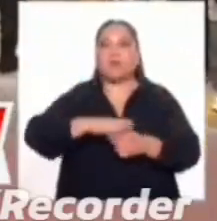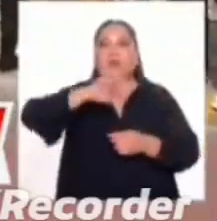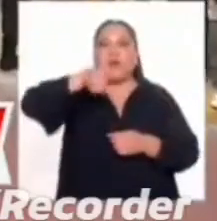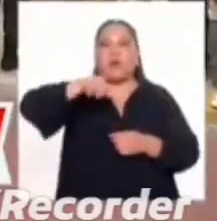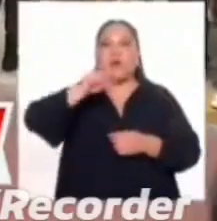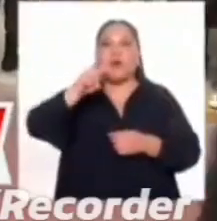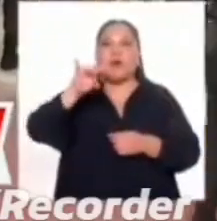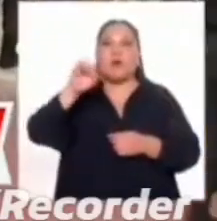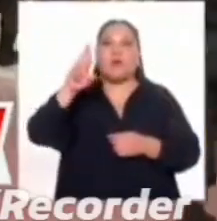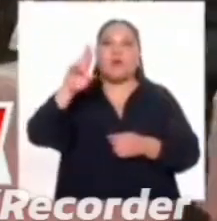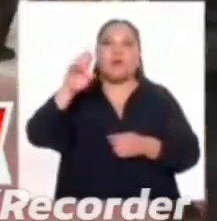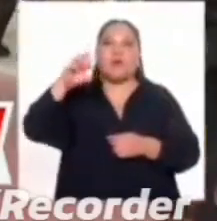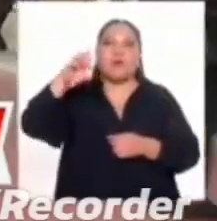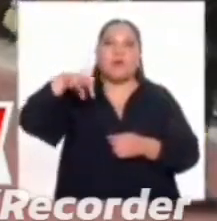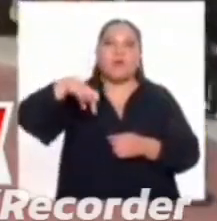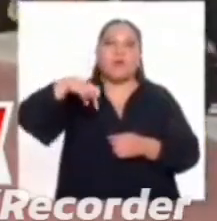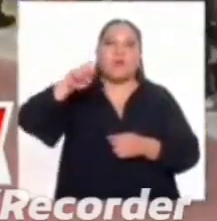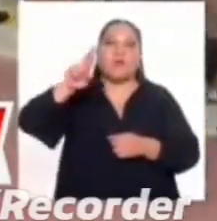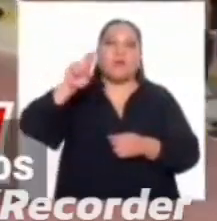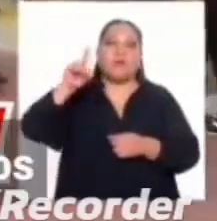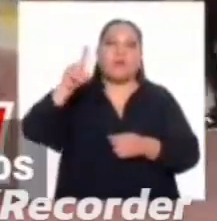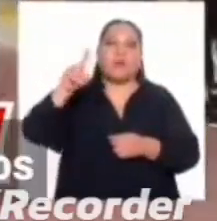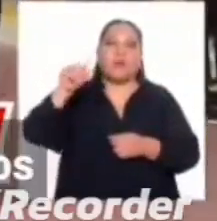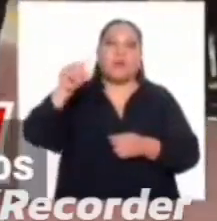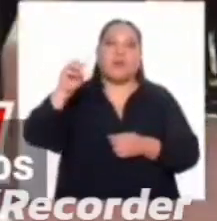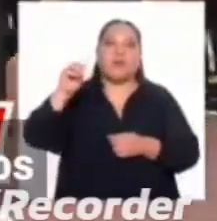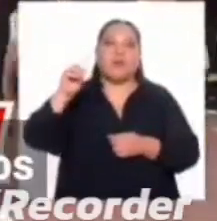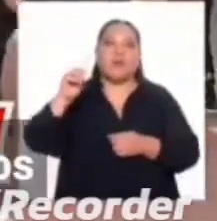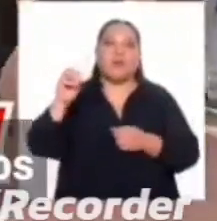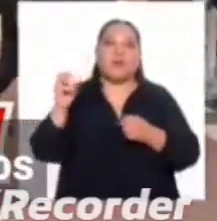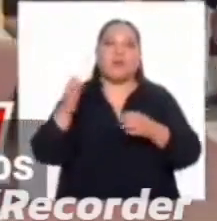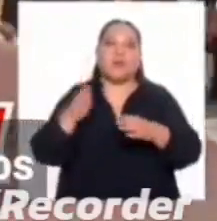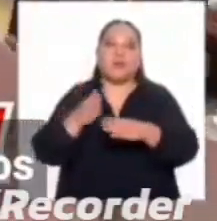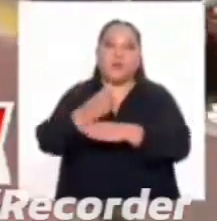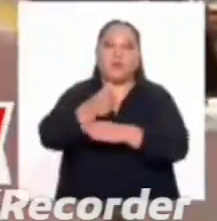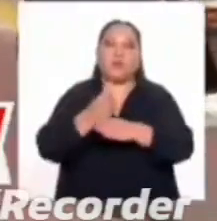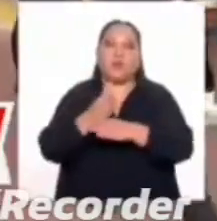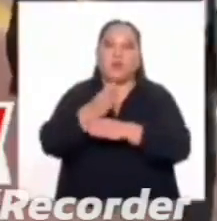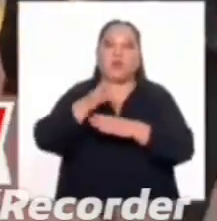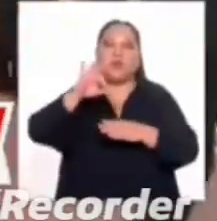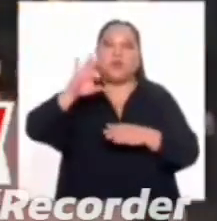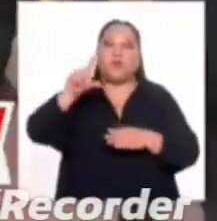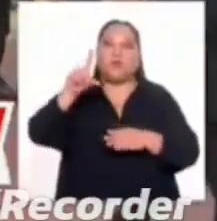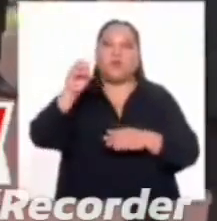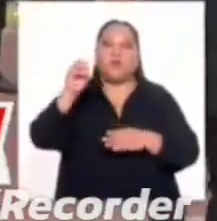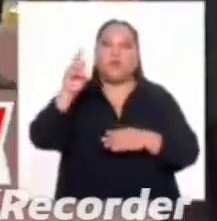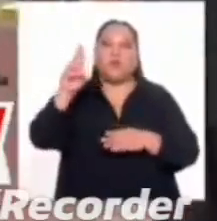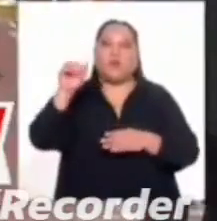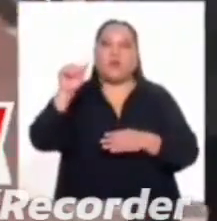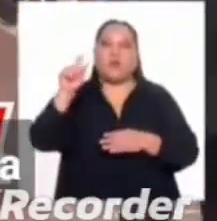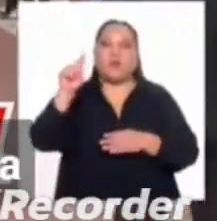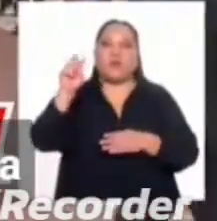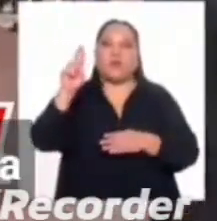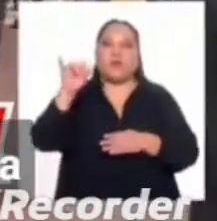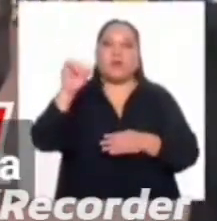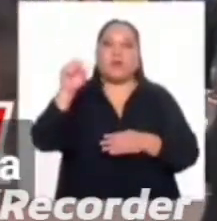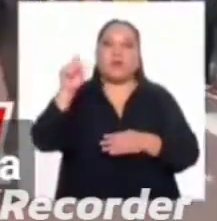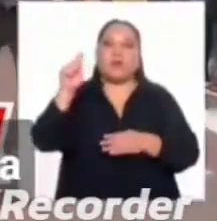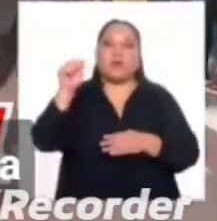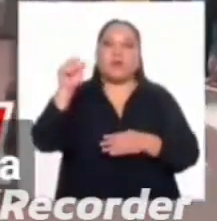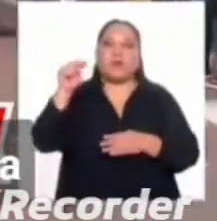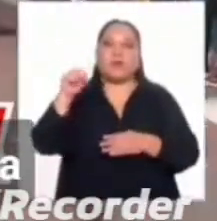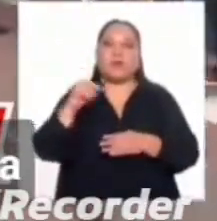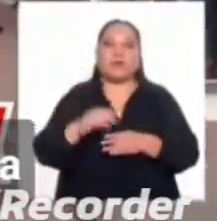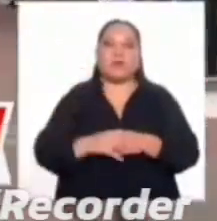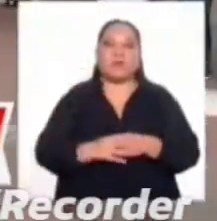cruce con Flora Tristán. Es este punto por el cual está en estos momentos ya cruzando la presidenta